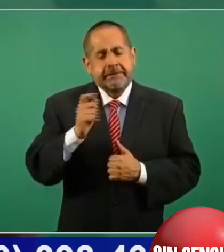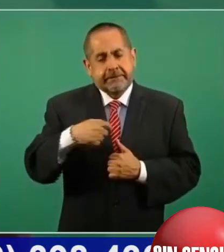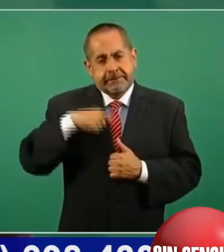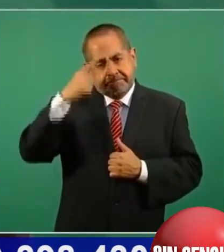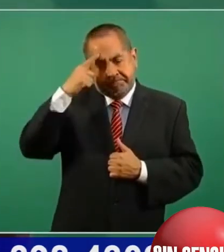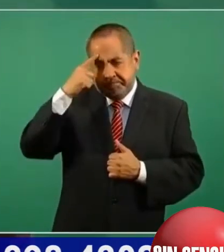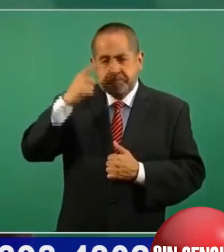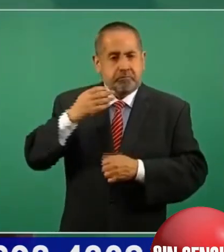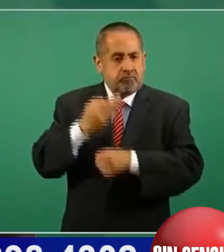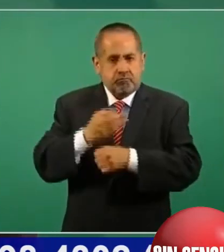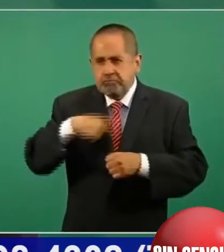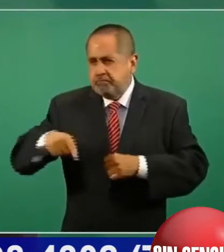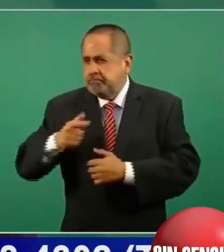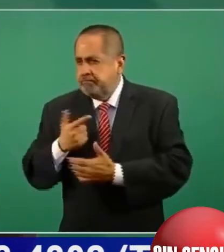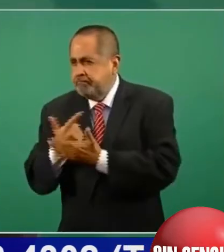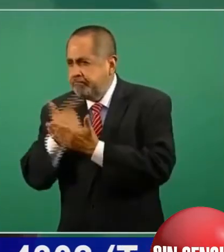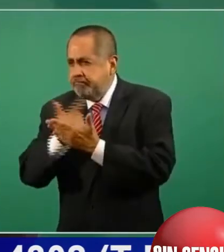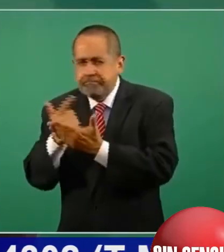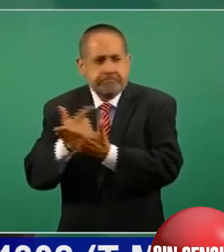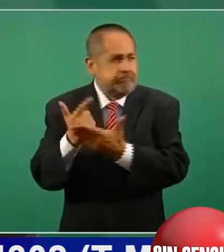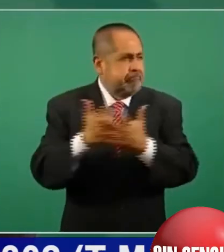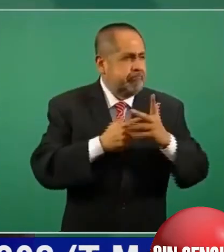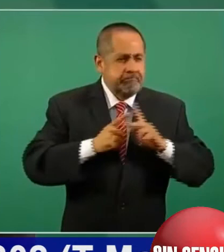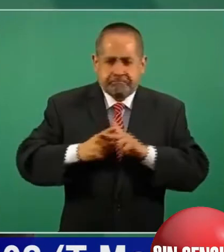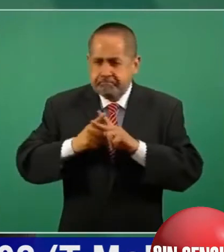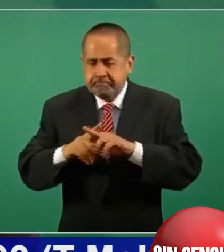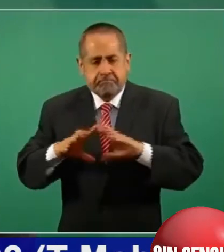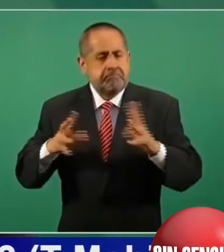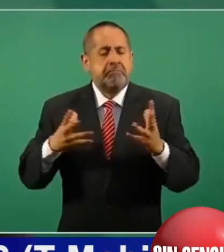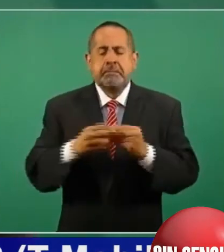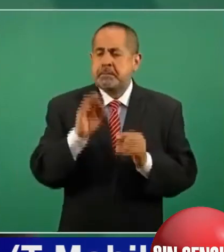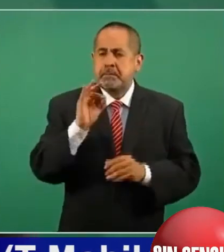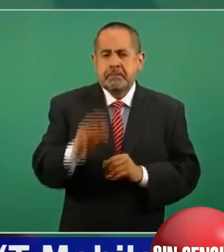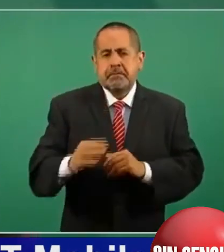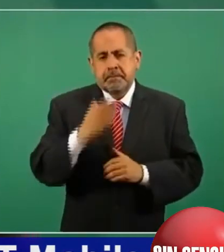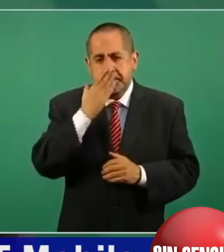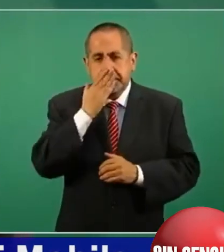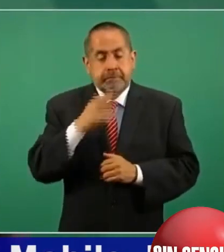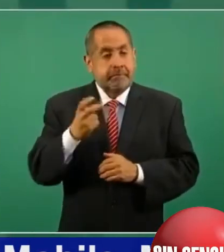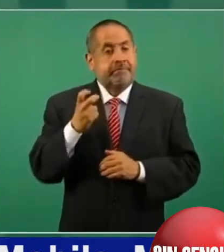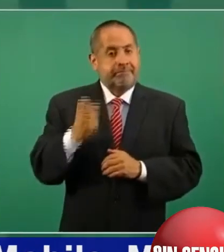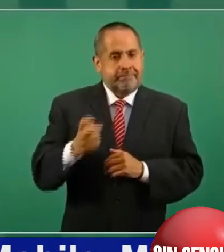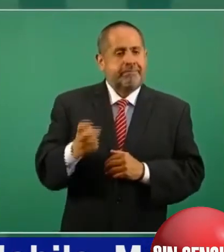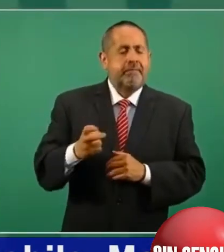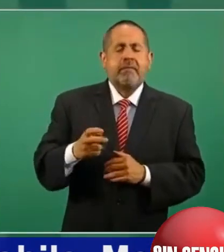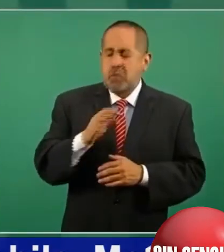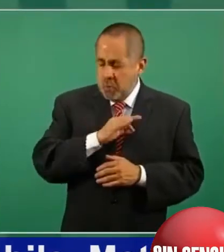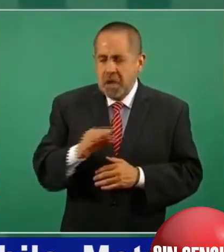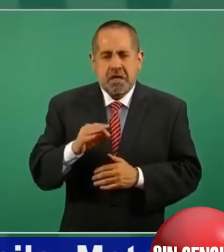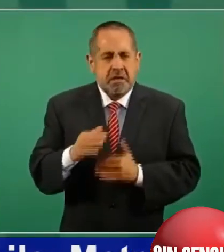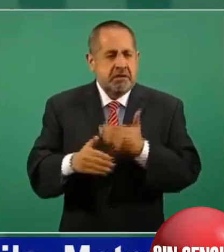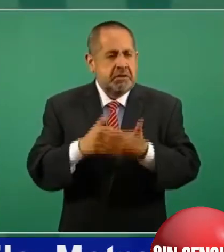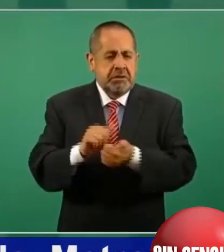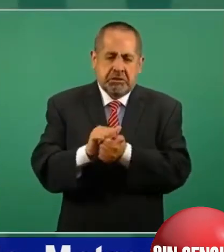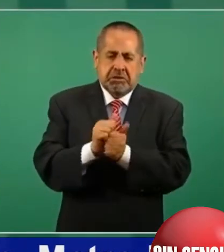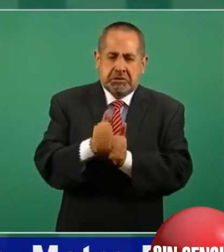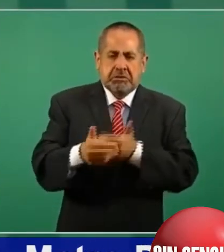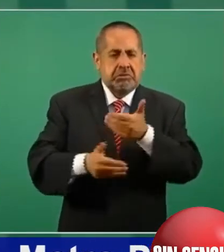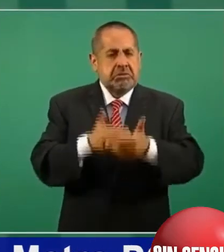que tenemos son cifras que nos hablan de que en esa proporción se ha logrado